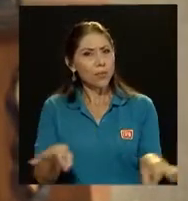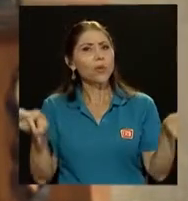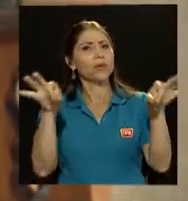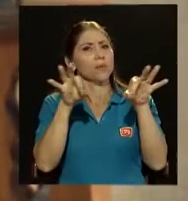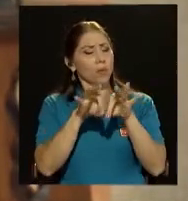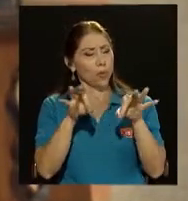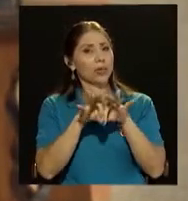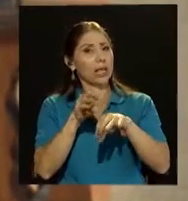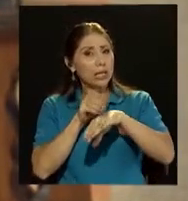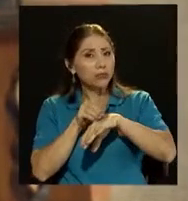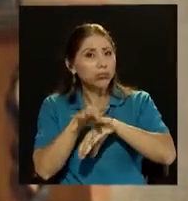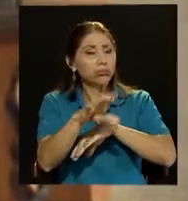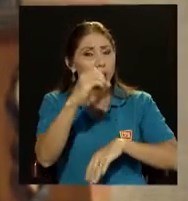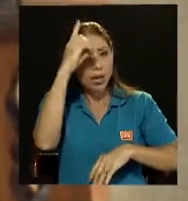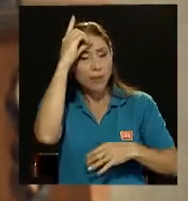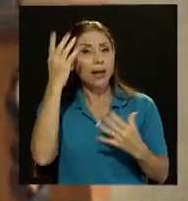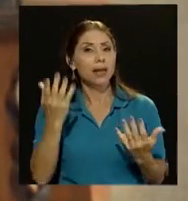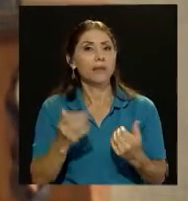a Alemania,